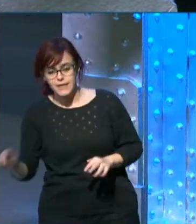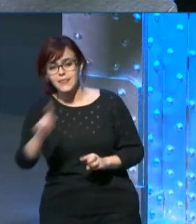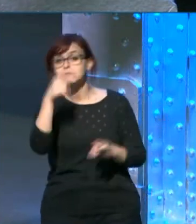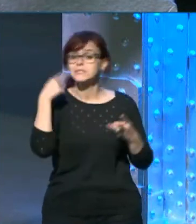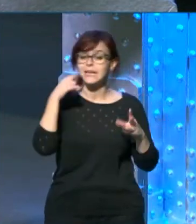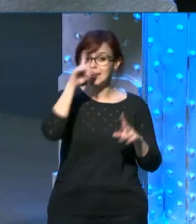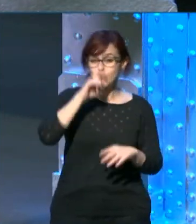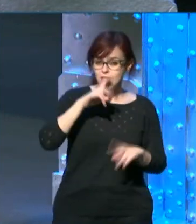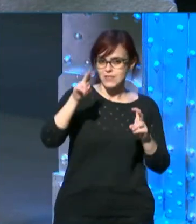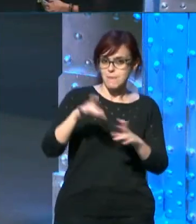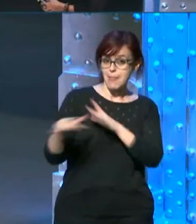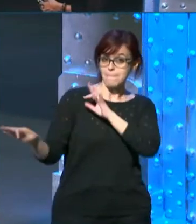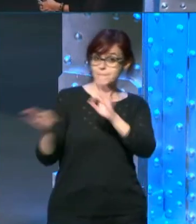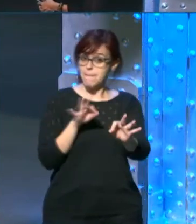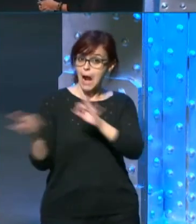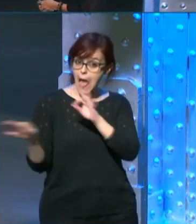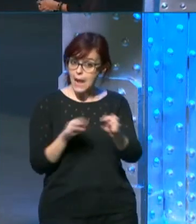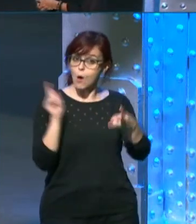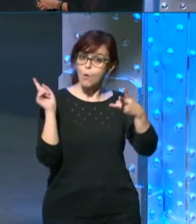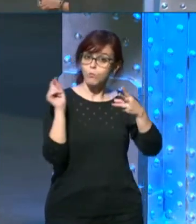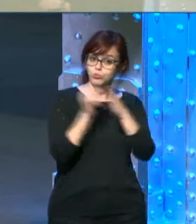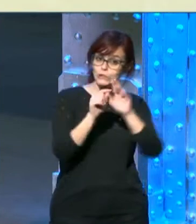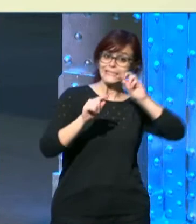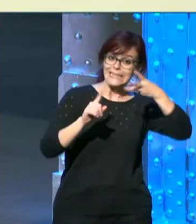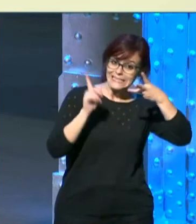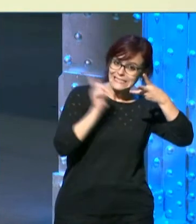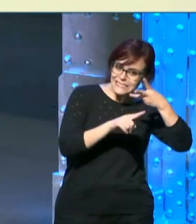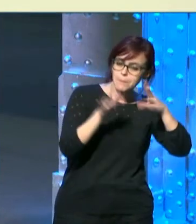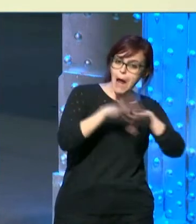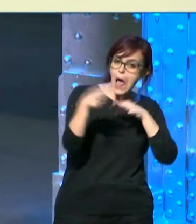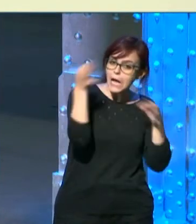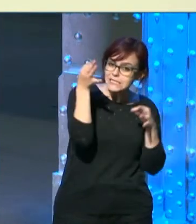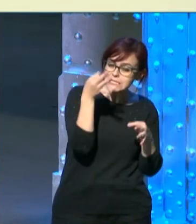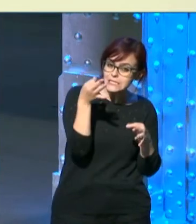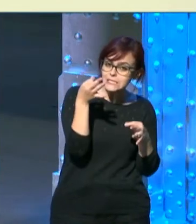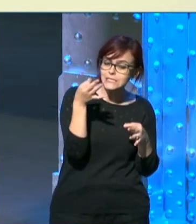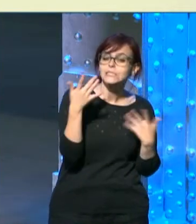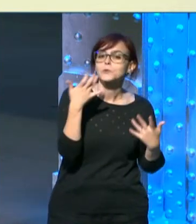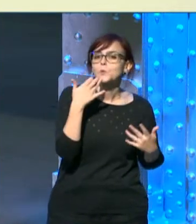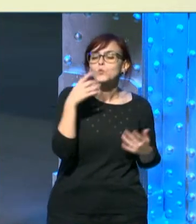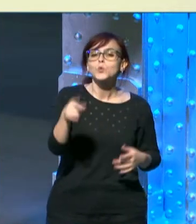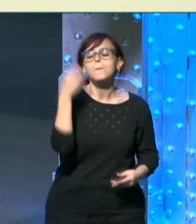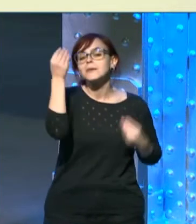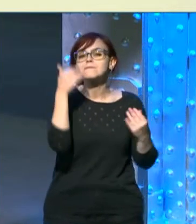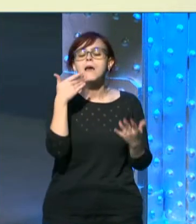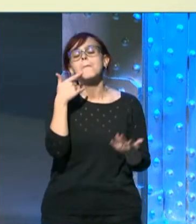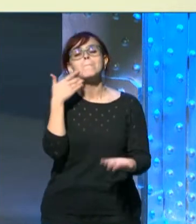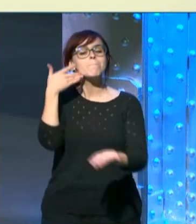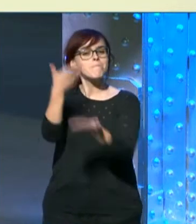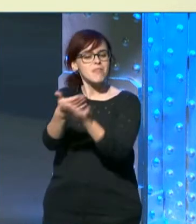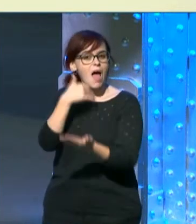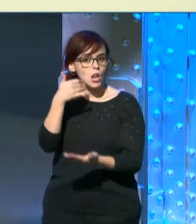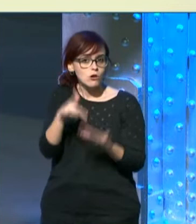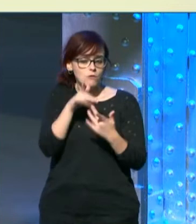el último punto que hay que tener en cuenta a la hora de escribir bien un requisito es, cuando tú piensas y pides algo, piensas que todo va a